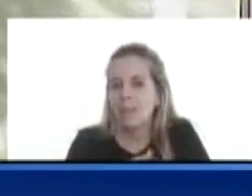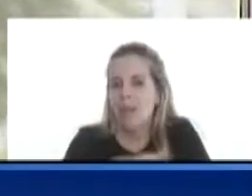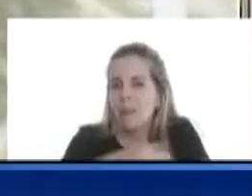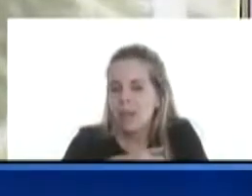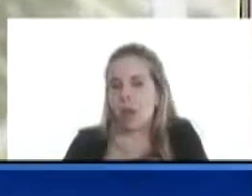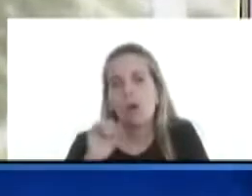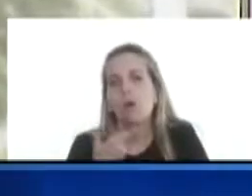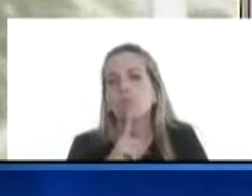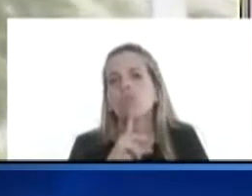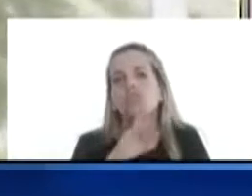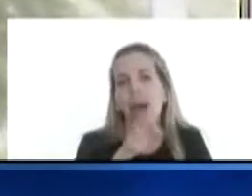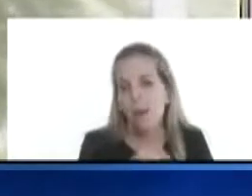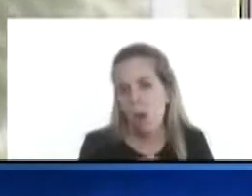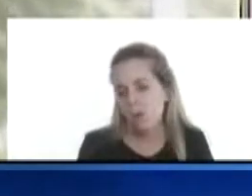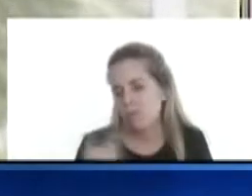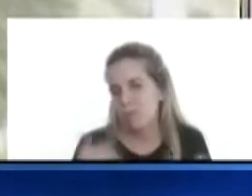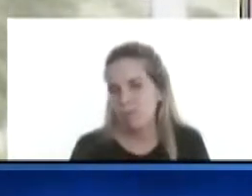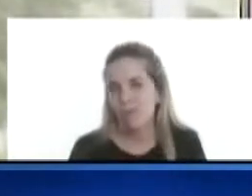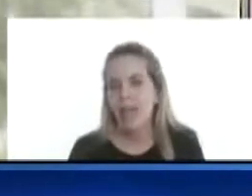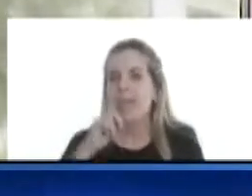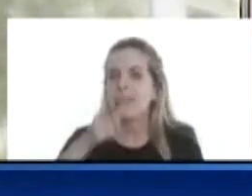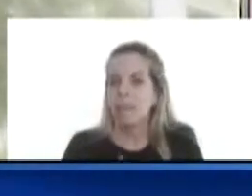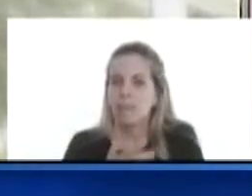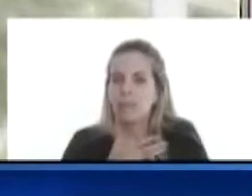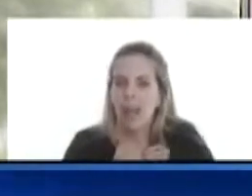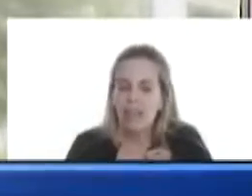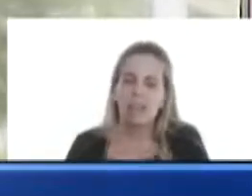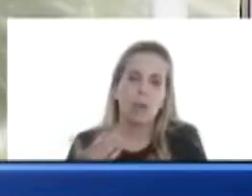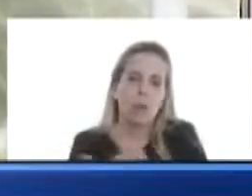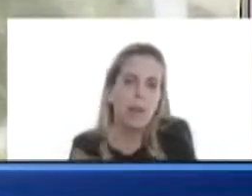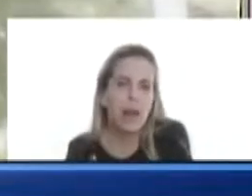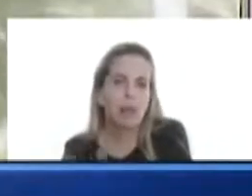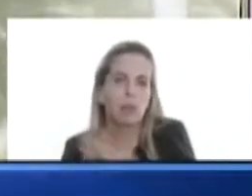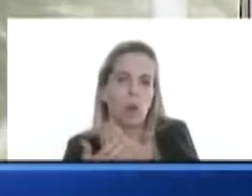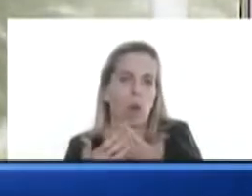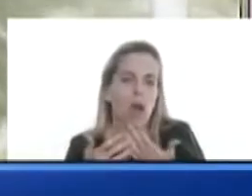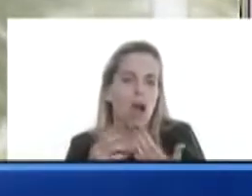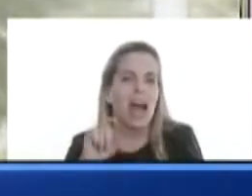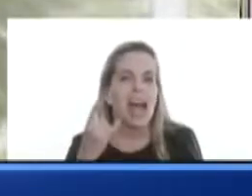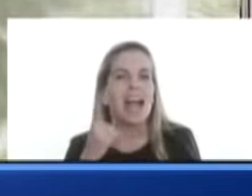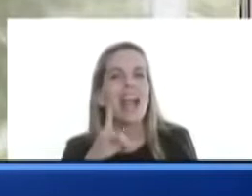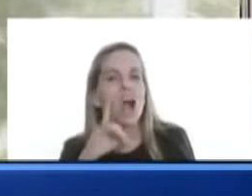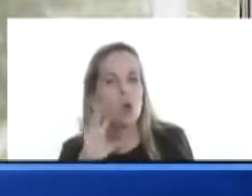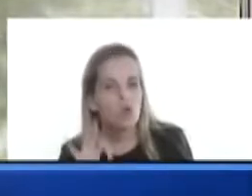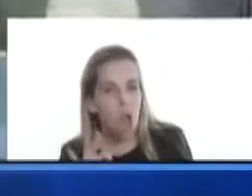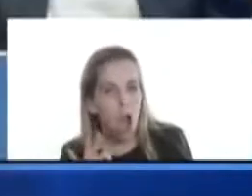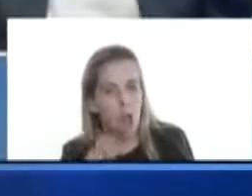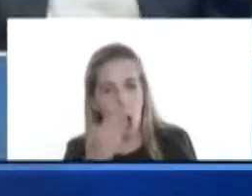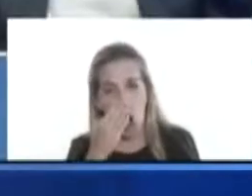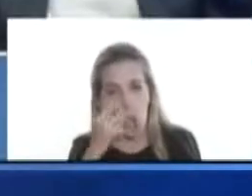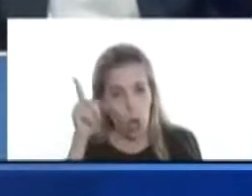Bordet y también mi afecto y mi cariño a Claudio allí en Mina